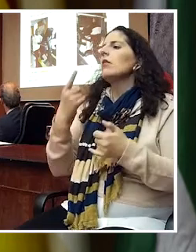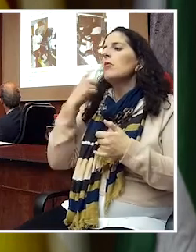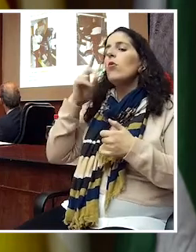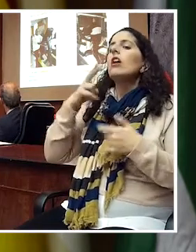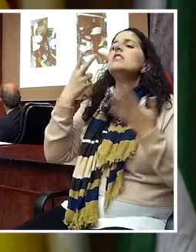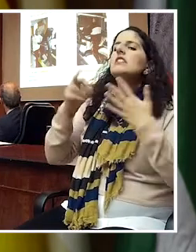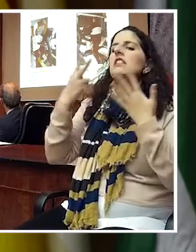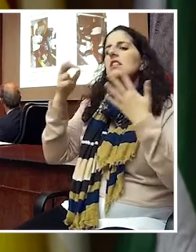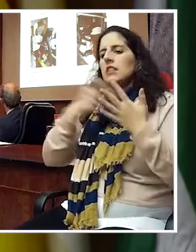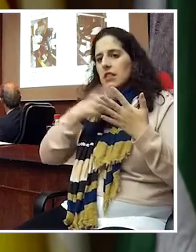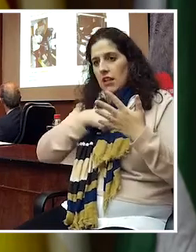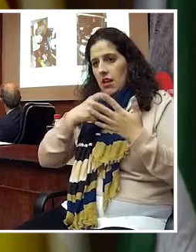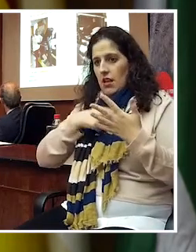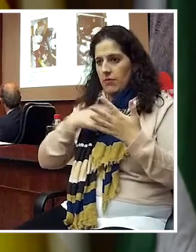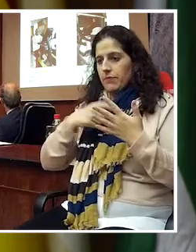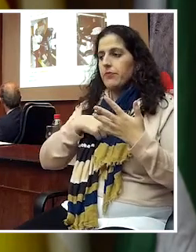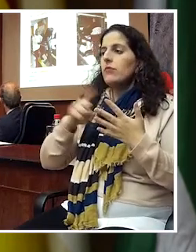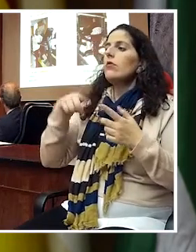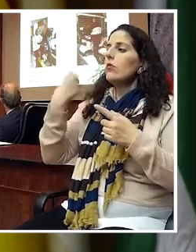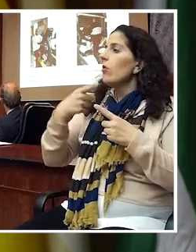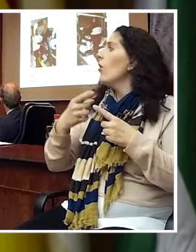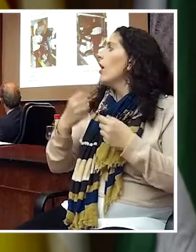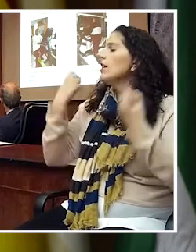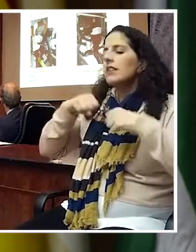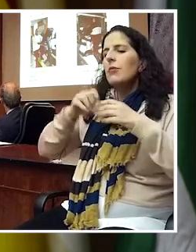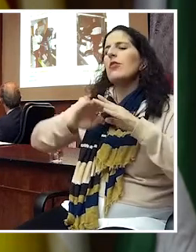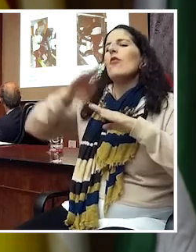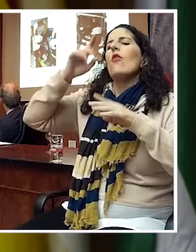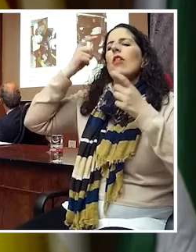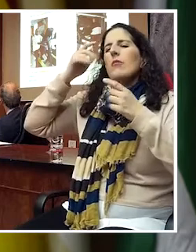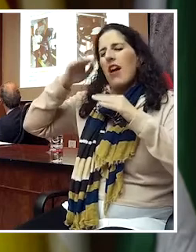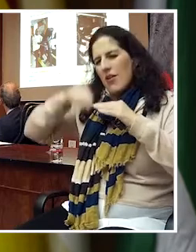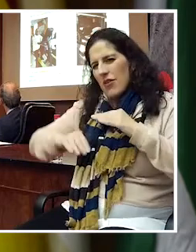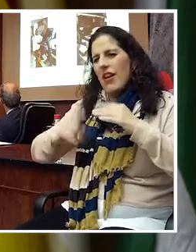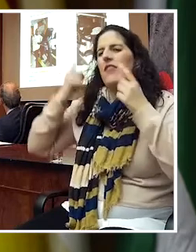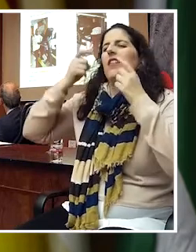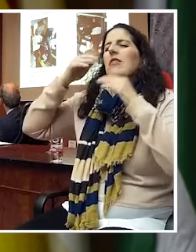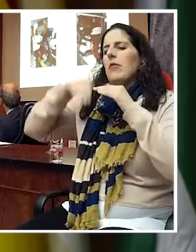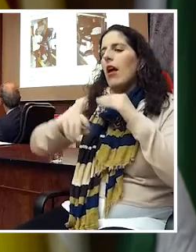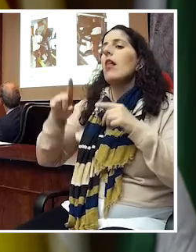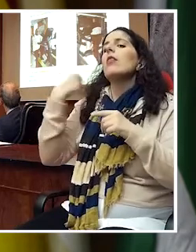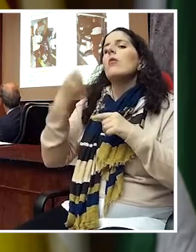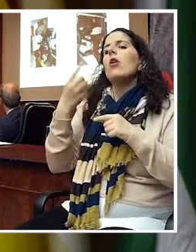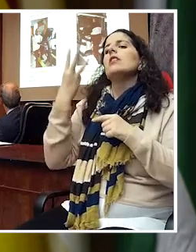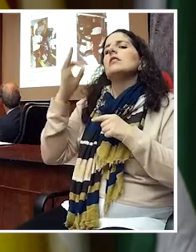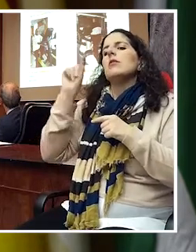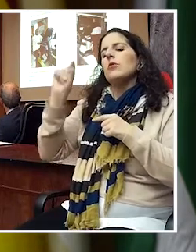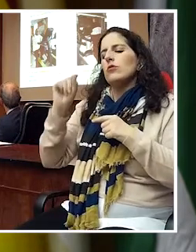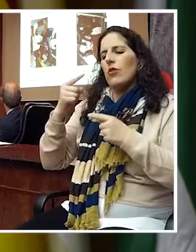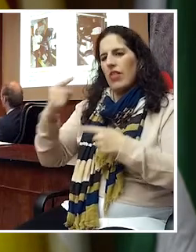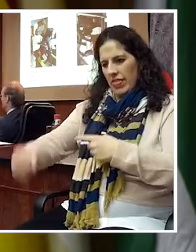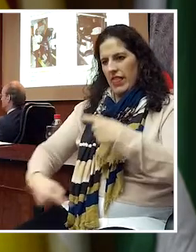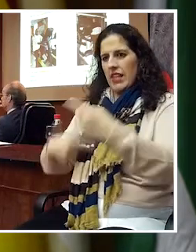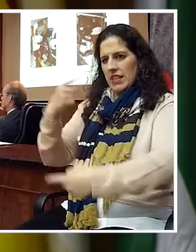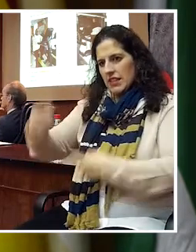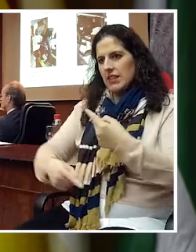Combina entrenamientos interválicos con continuo y además después hace 30 minutos en la cinta con